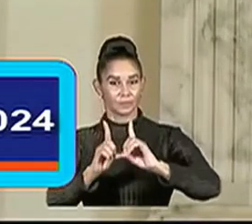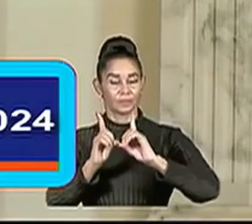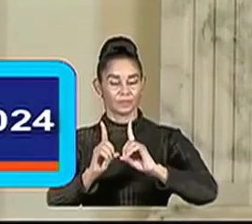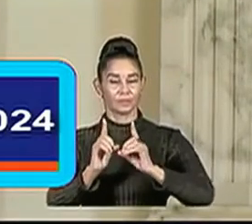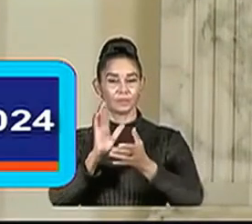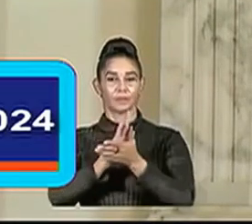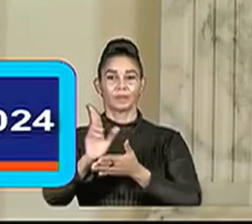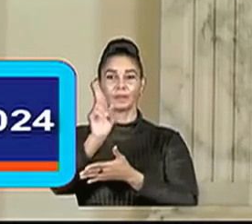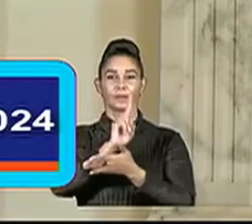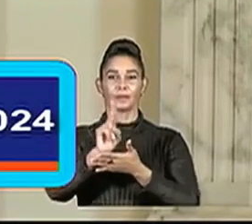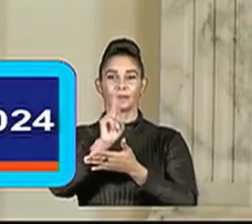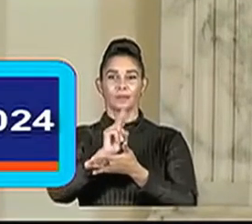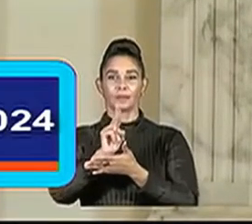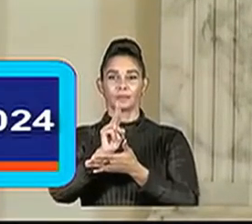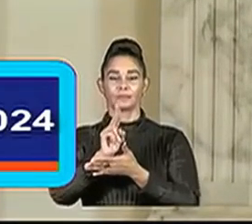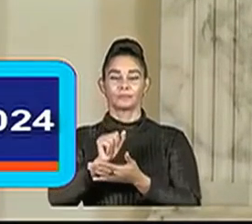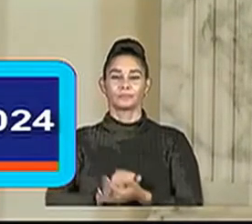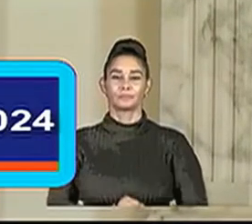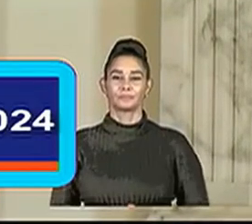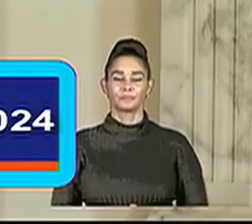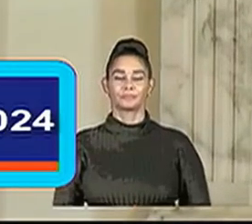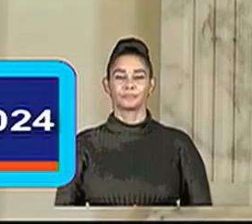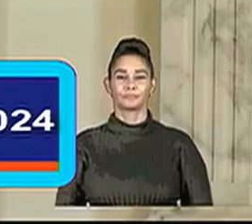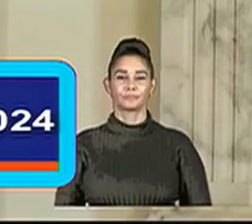la Universidad de Sevilla.